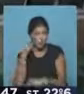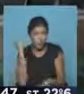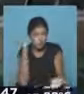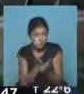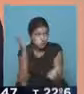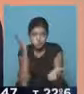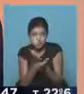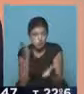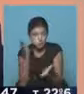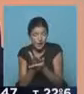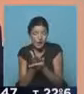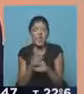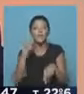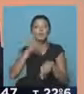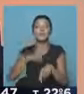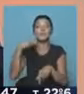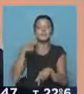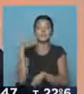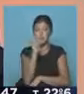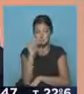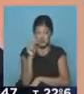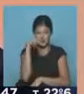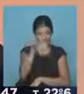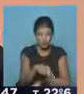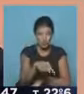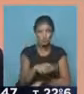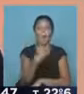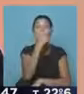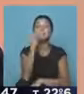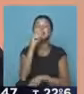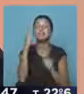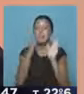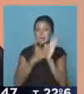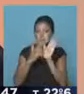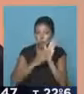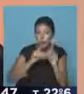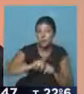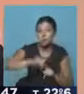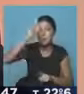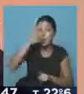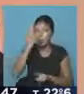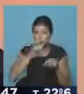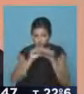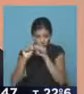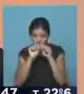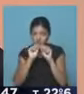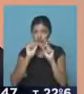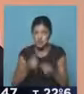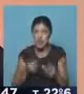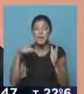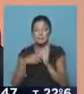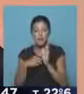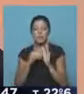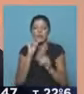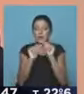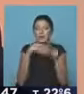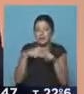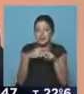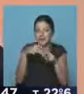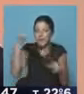meses Corea del Norte no solo lanzó 20 misiles, uno incluso de un submarino, sino que cada vez es más sofisticada la